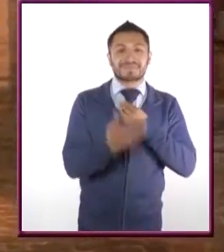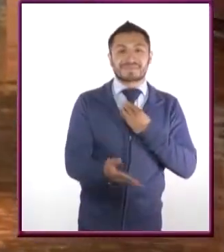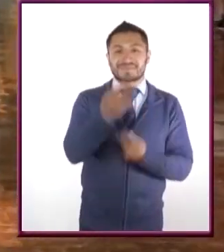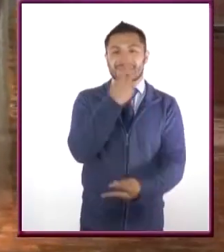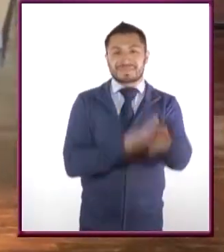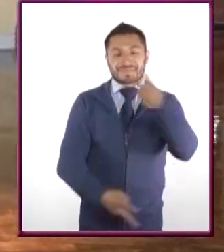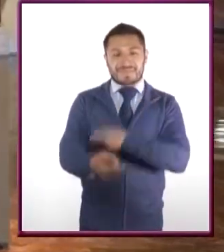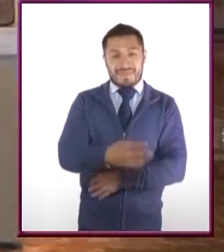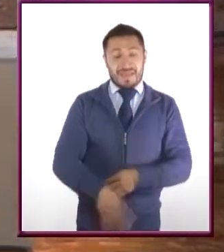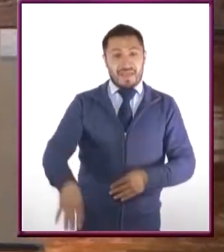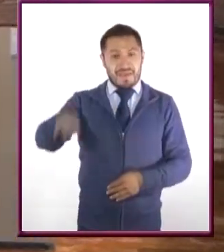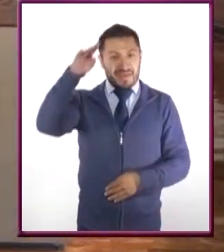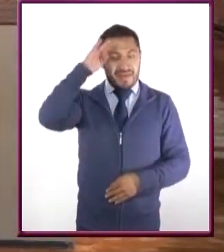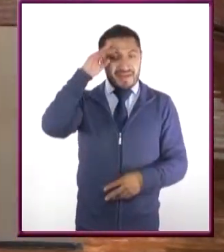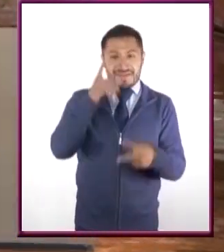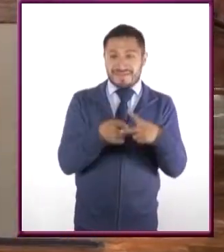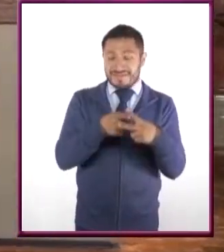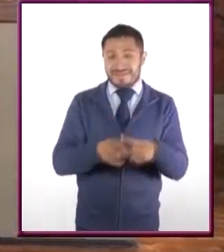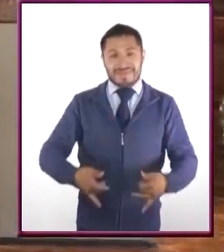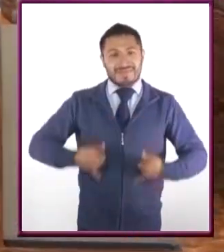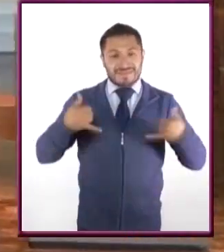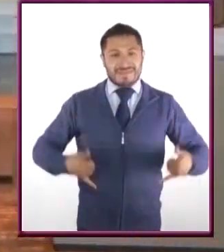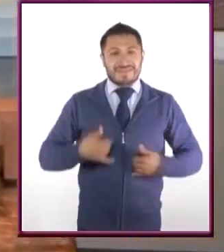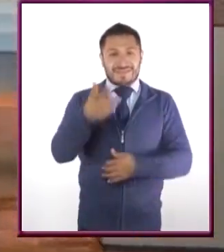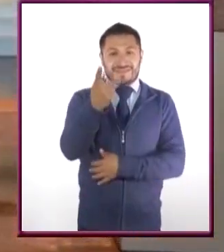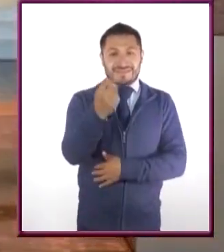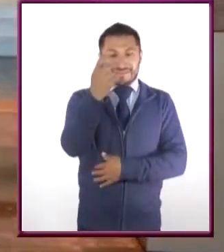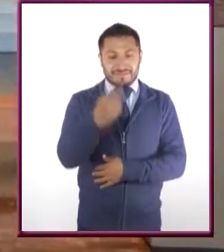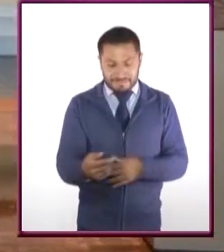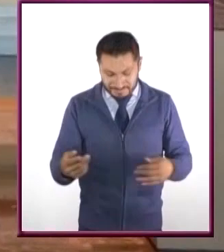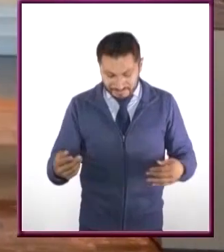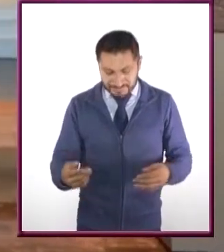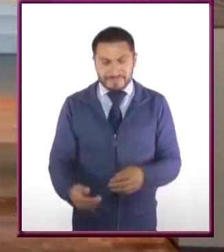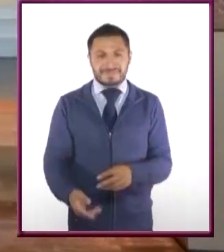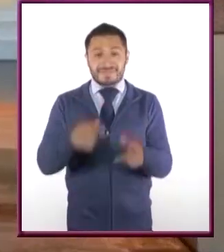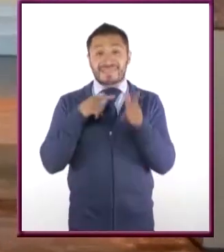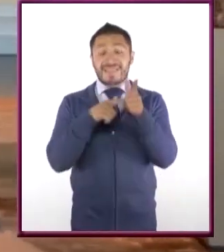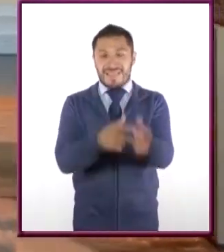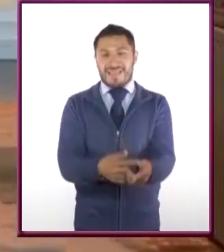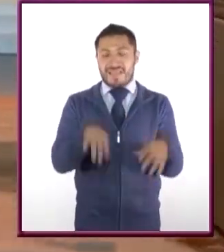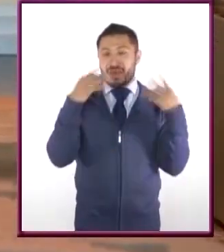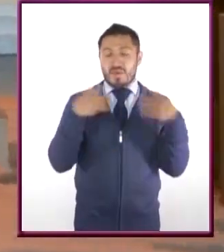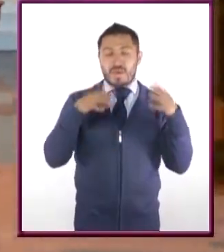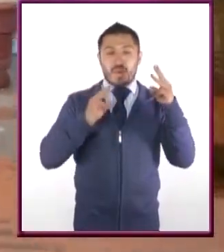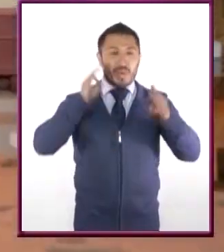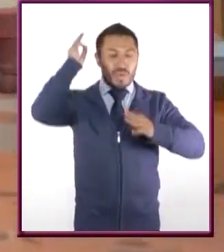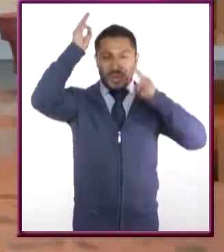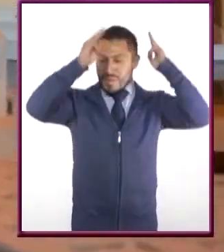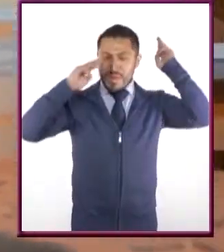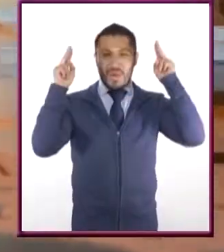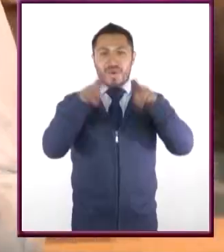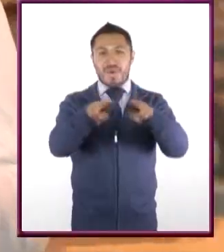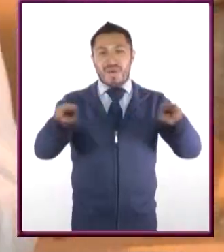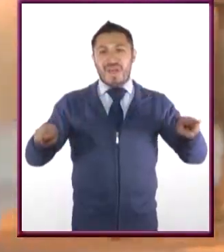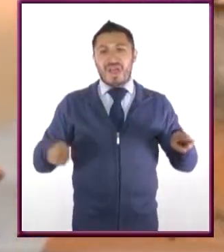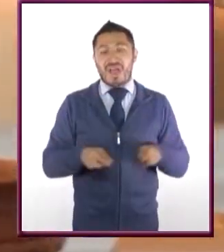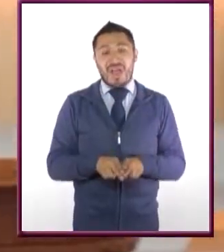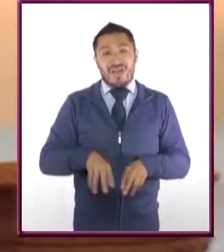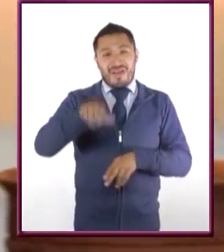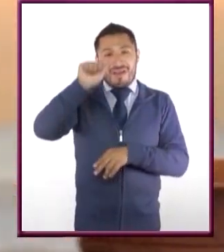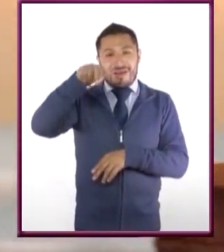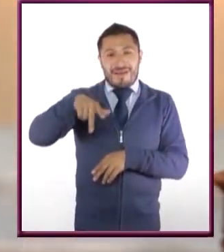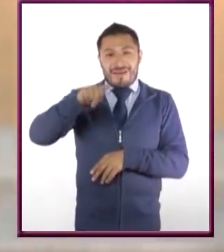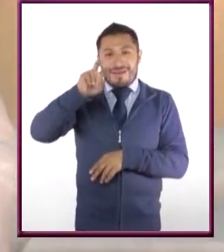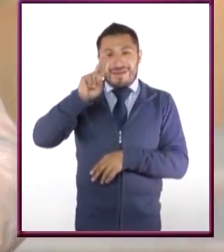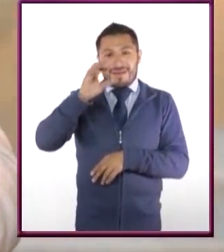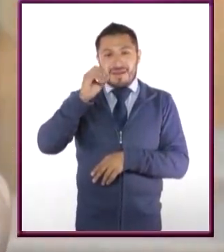Bienvenidos a Pensamiento Matemático en Jóvenes en TV. Seguimos desde el impresionante Museo Nacional de Antropología y podemos